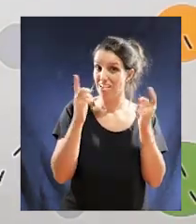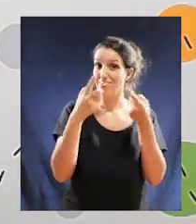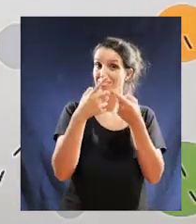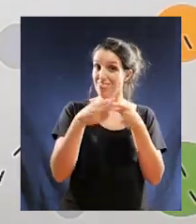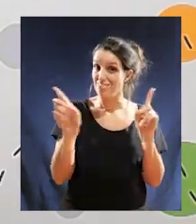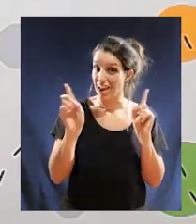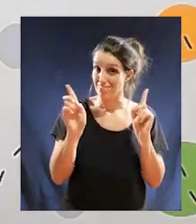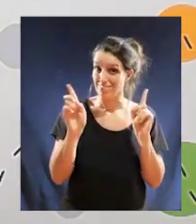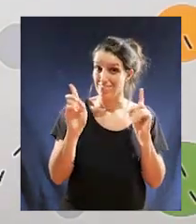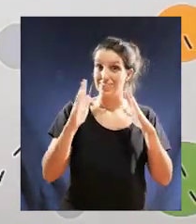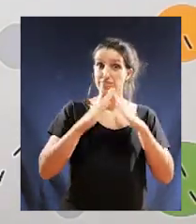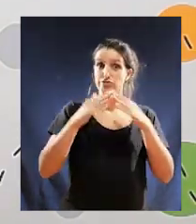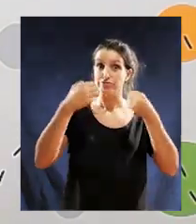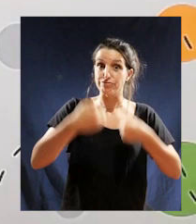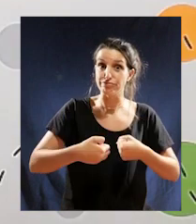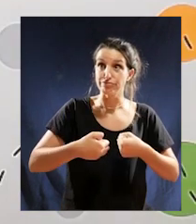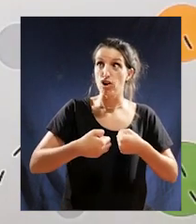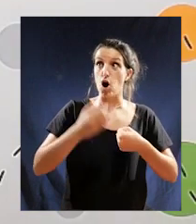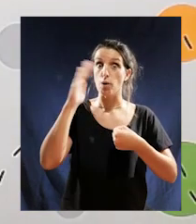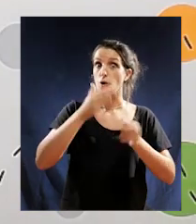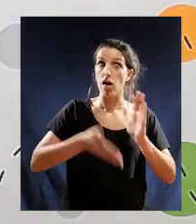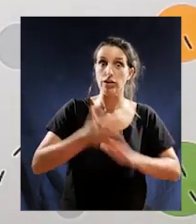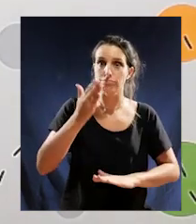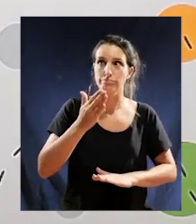estamos viviendo ahora mismo esa experiencia